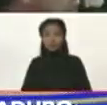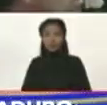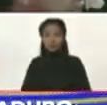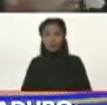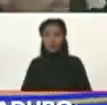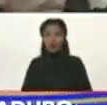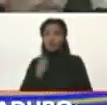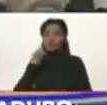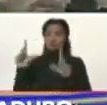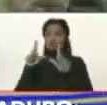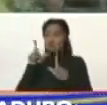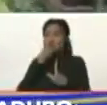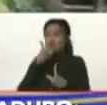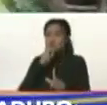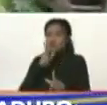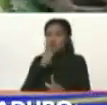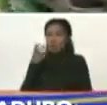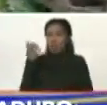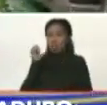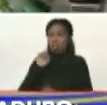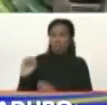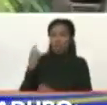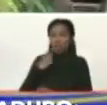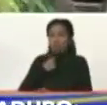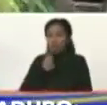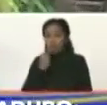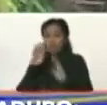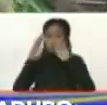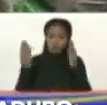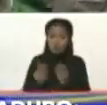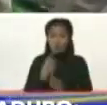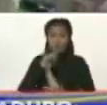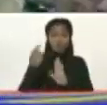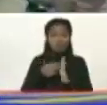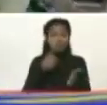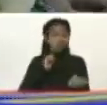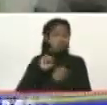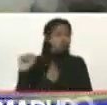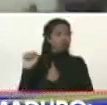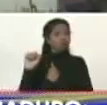Las imágenes horrorosas de racismo que el mundo entero debe repudiar.